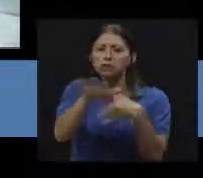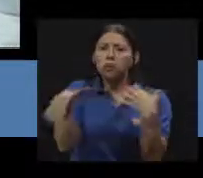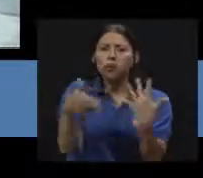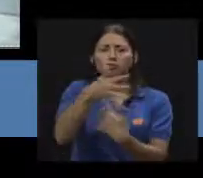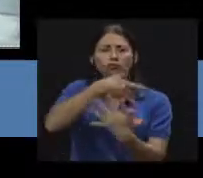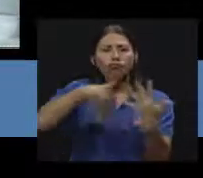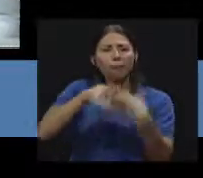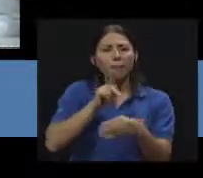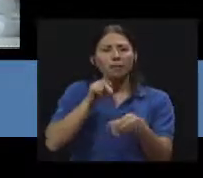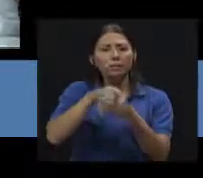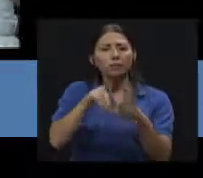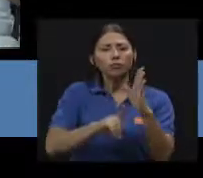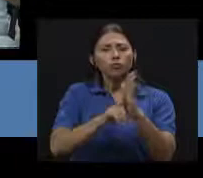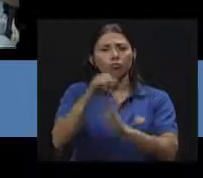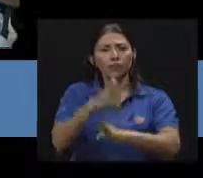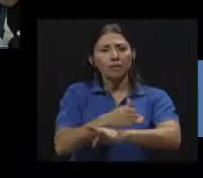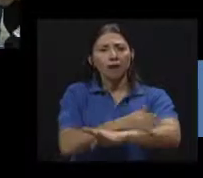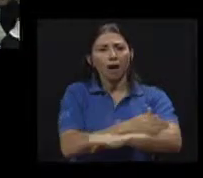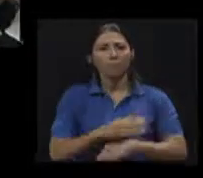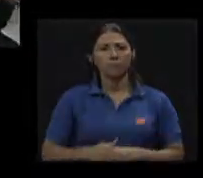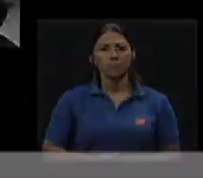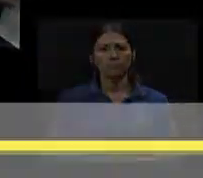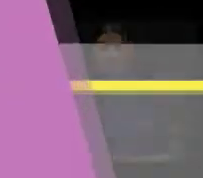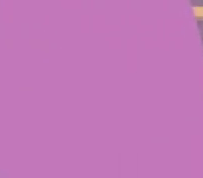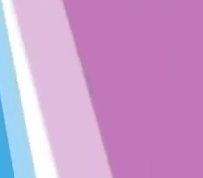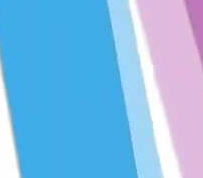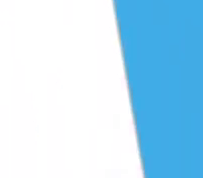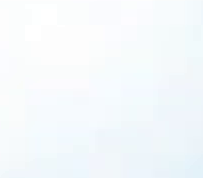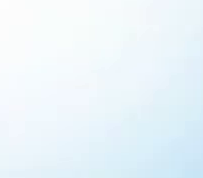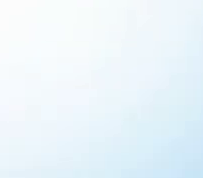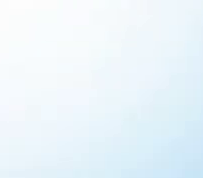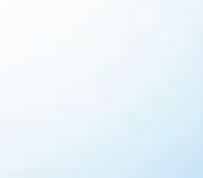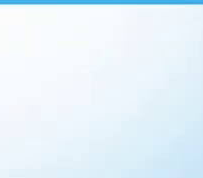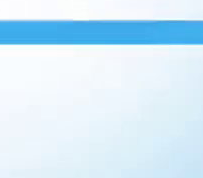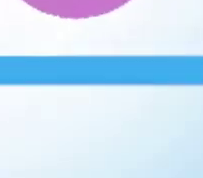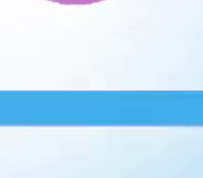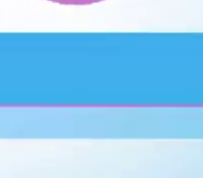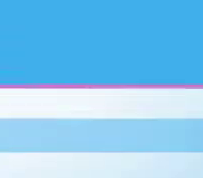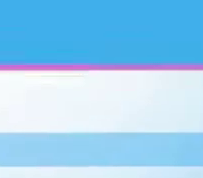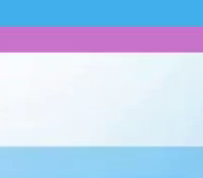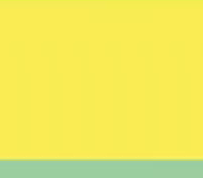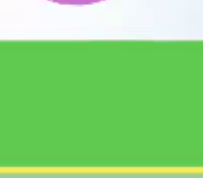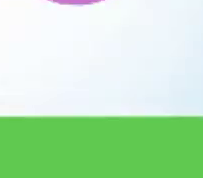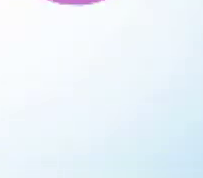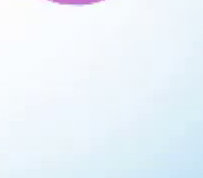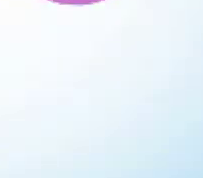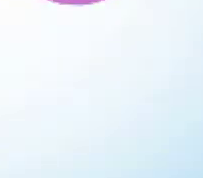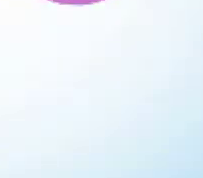mayores participen en su desarrollo.